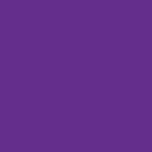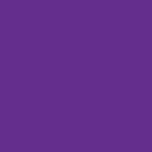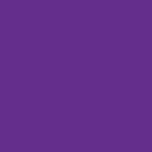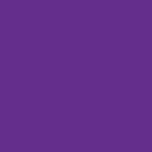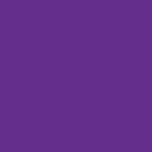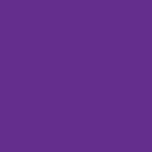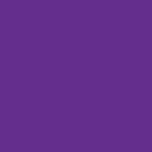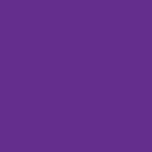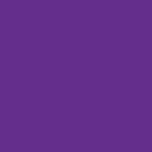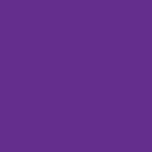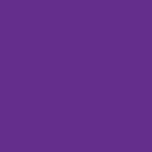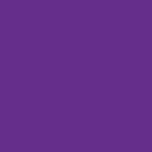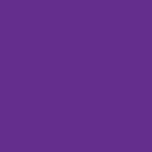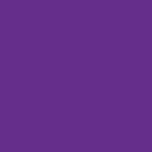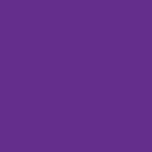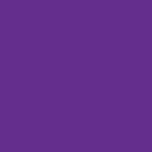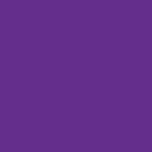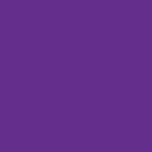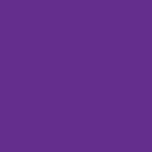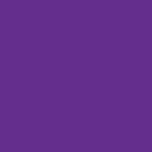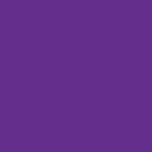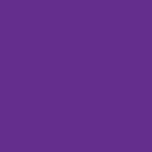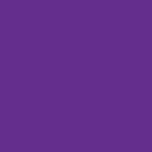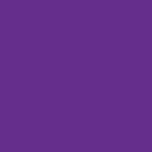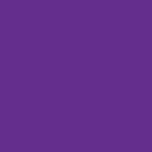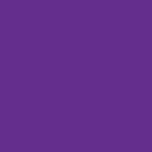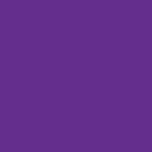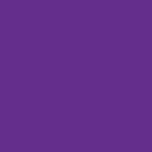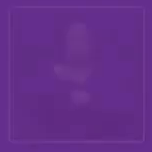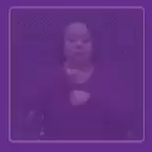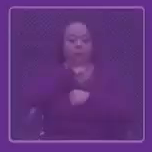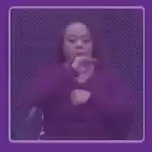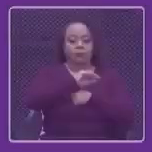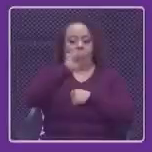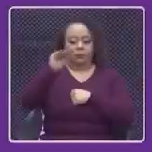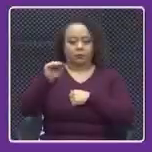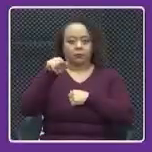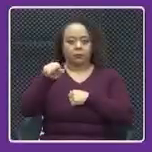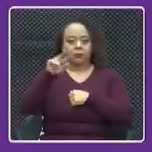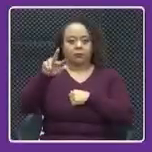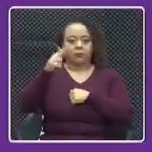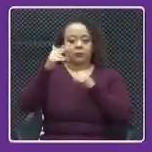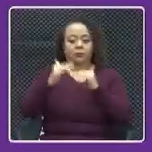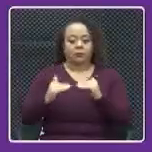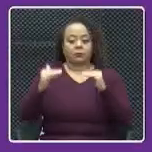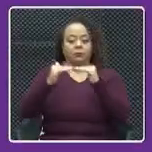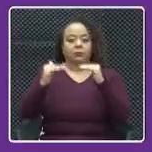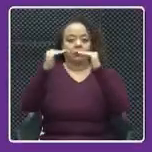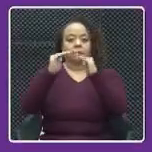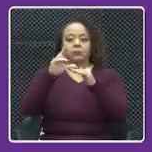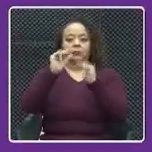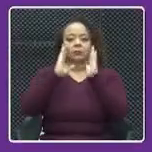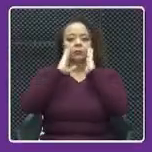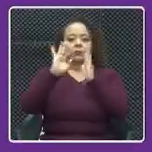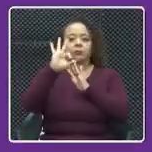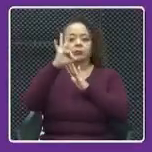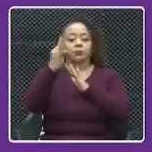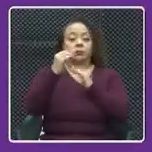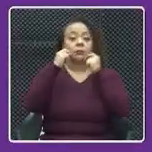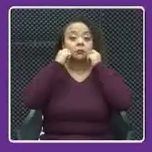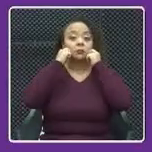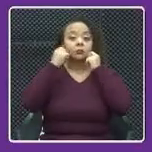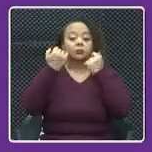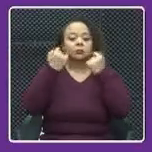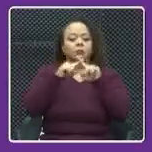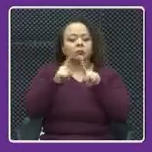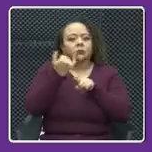en el edificio central del Ministerio de Trabajo. Nos hemos trasladado ahí, estamos en el tercer piso. No atendemos de forma presencial, pero